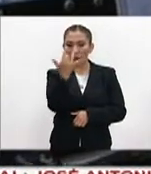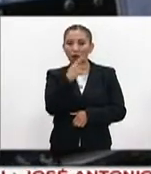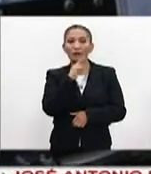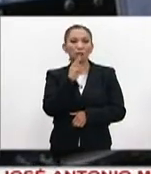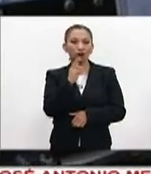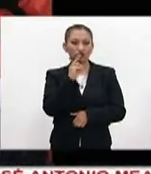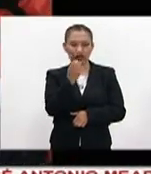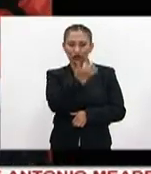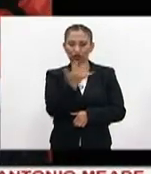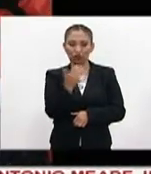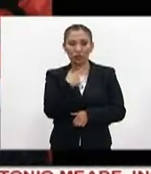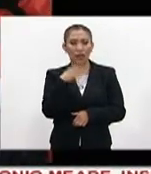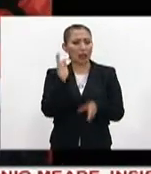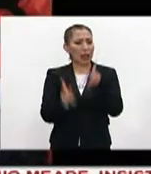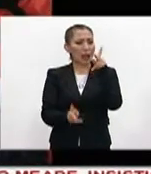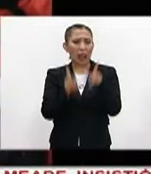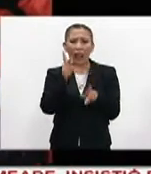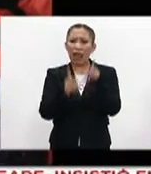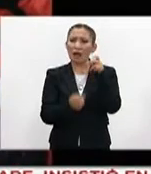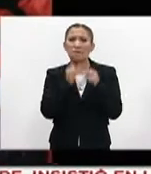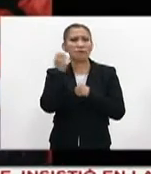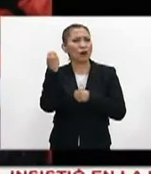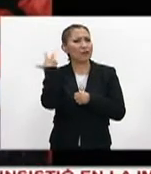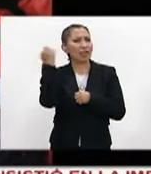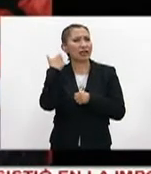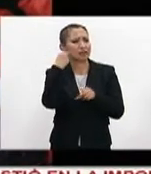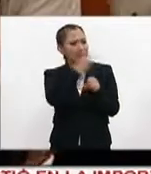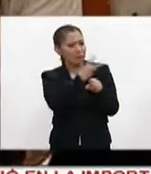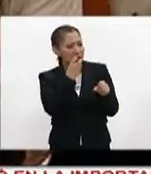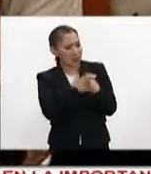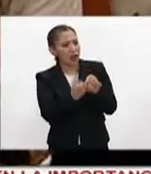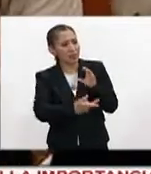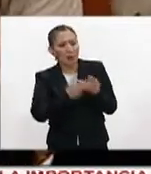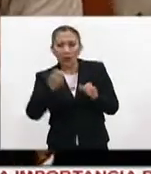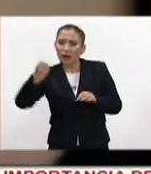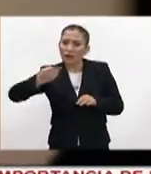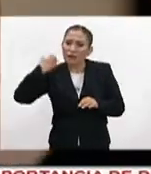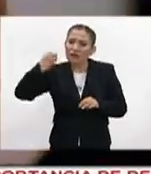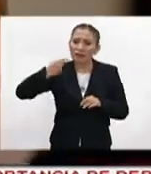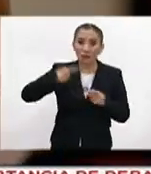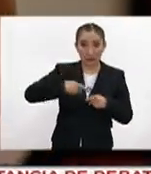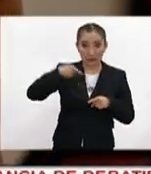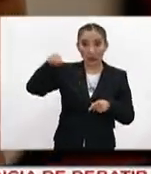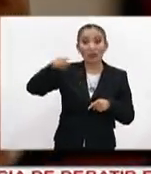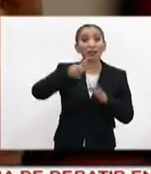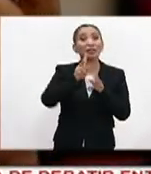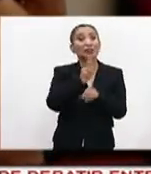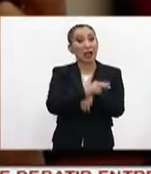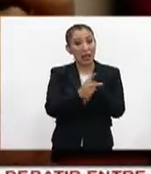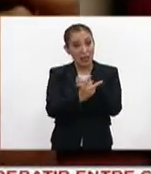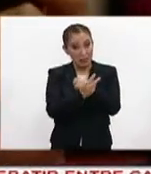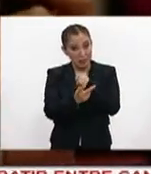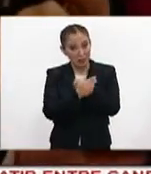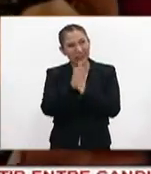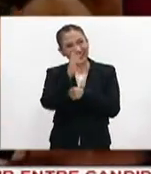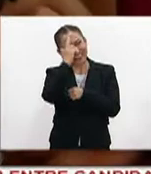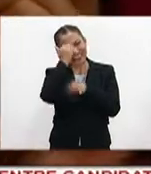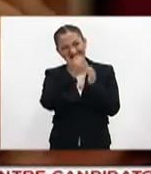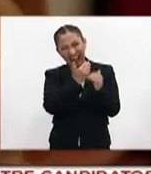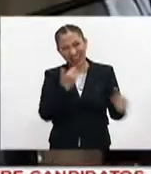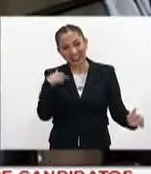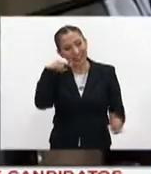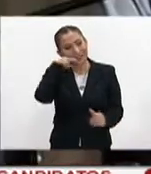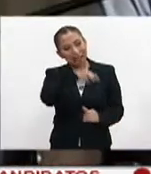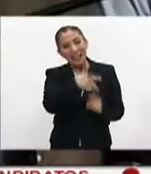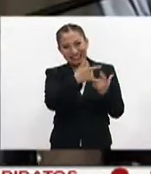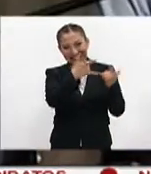así daba muchas charlas por todos lados y era invitado frecuentemente a hablar en público, incluso salía en televisión. Y yo recuerdo alguna vez que salió en